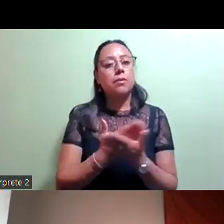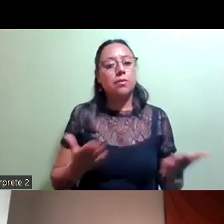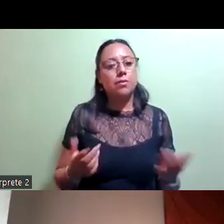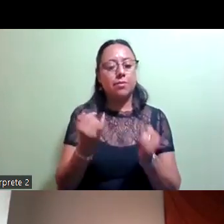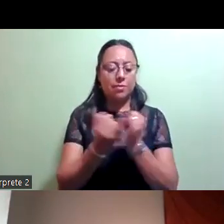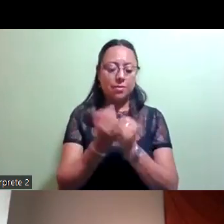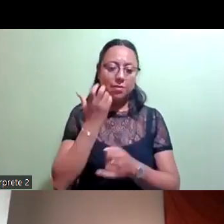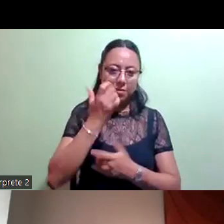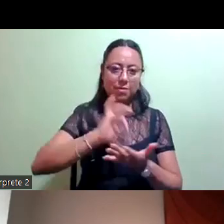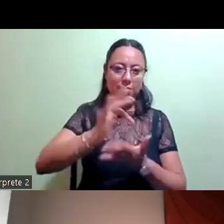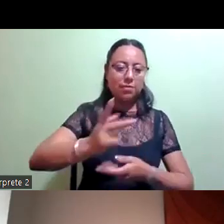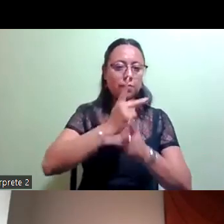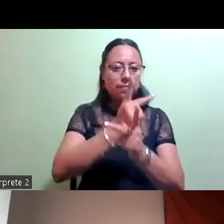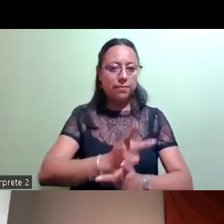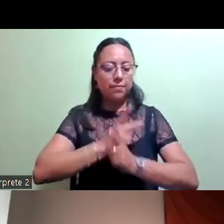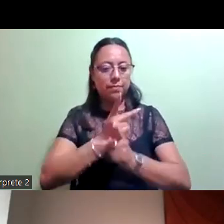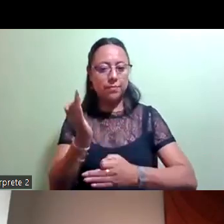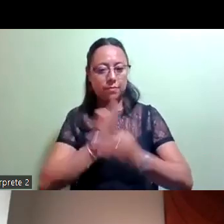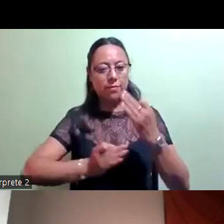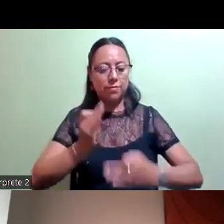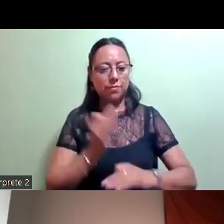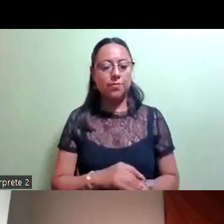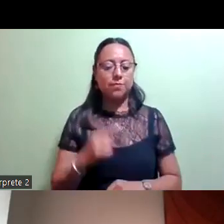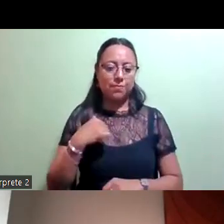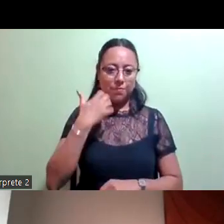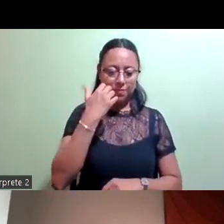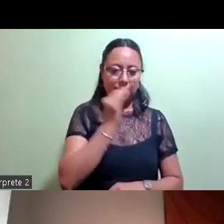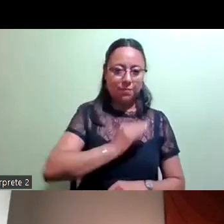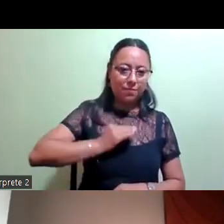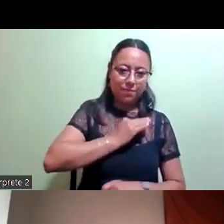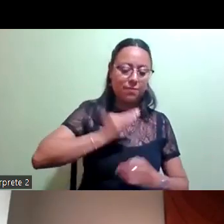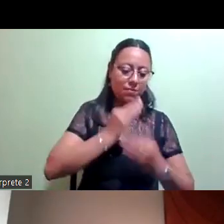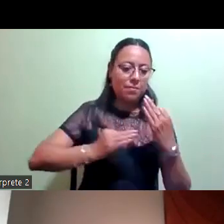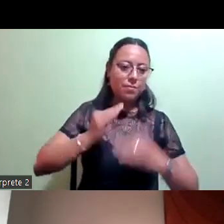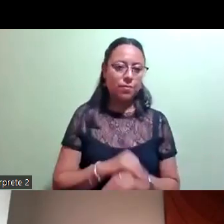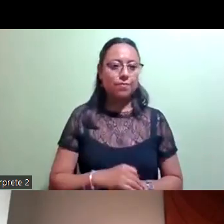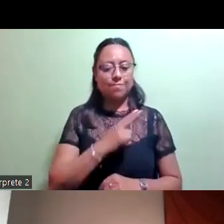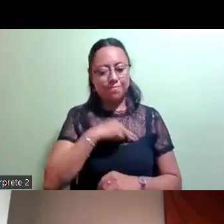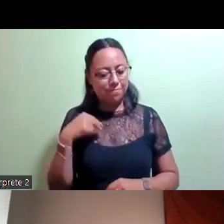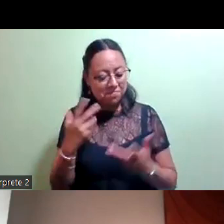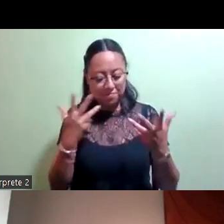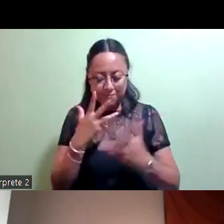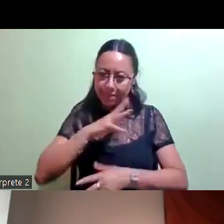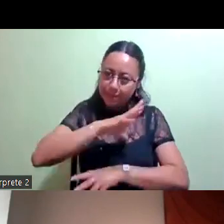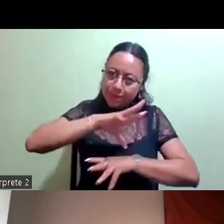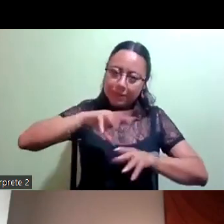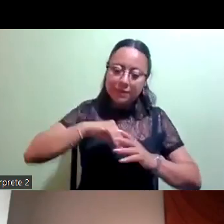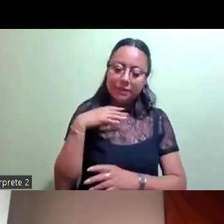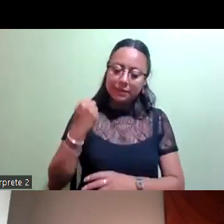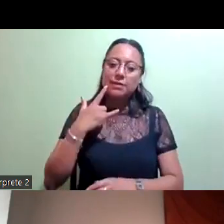paciencia y pues felicitarlos a todos y haremos todo lo que está en nuestras manos para poder buscar estos